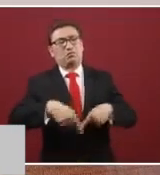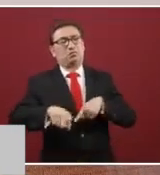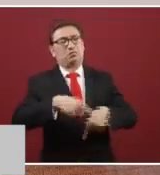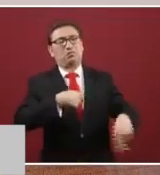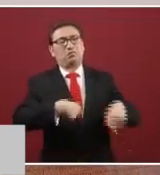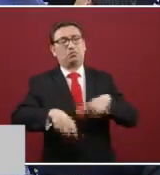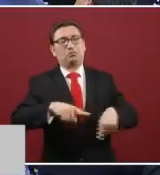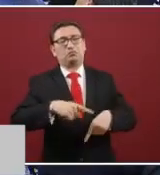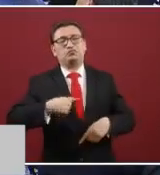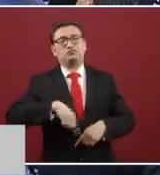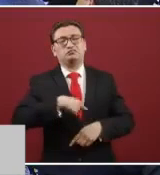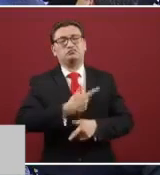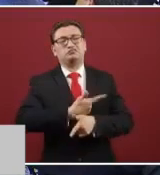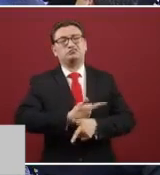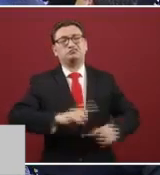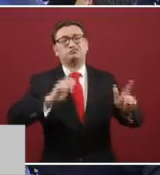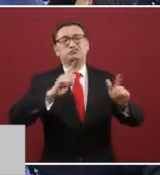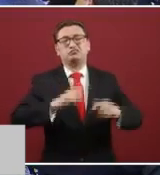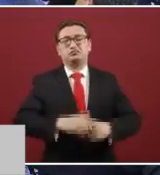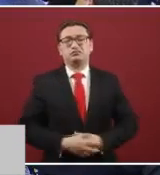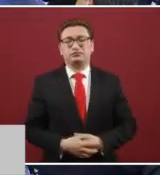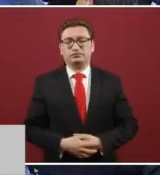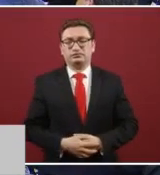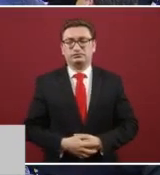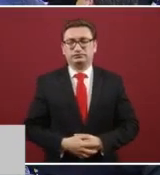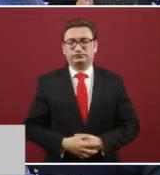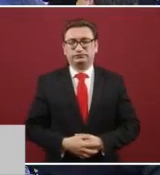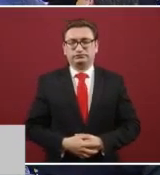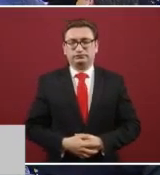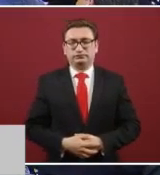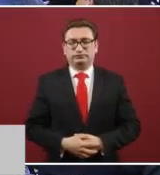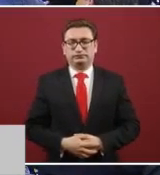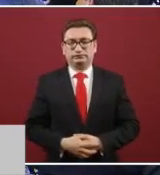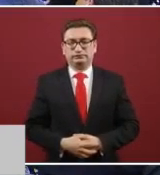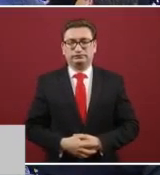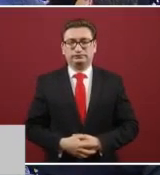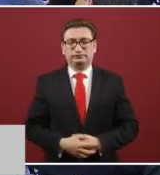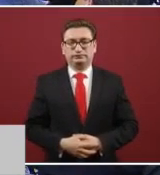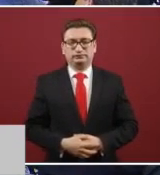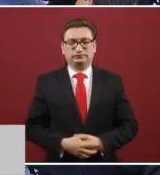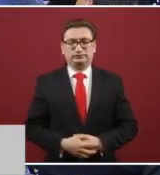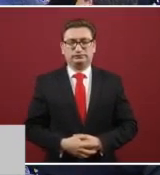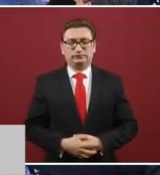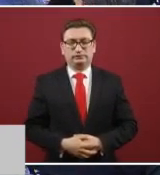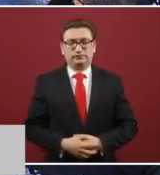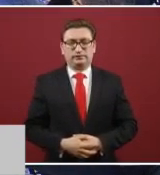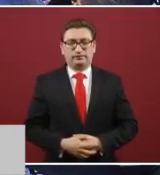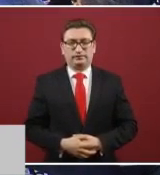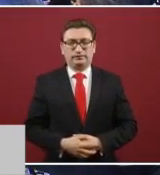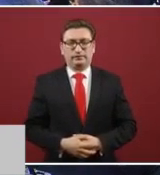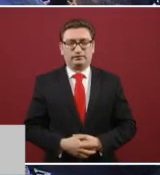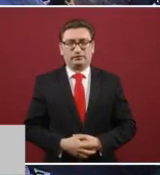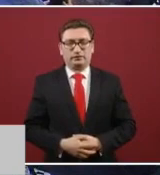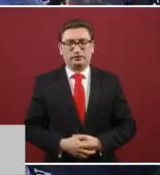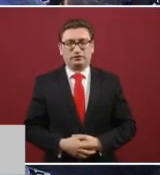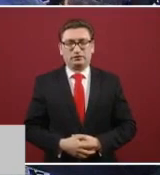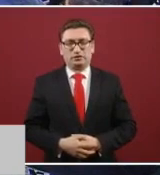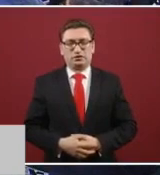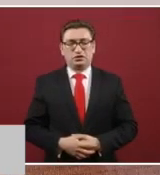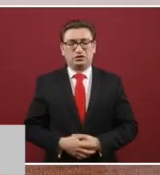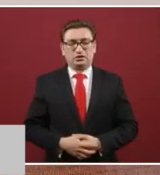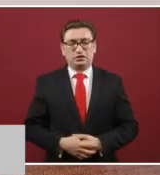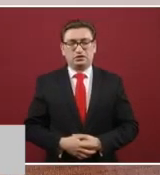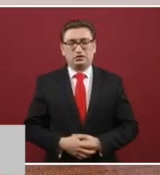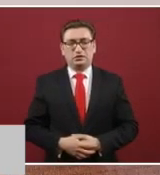harán mejor y más radicalmente que nosotros. Robert Lansing, secretario de Estado norteamericano en la administración de